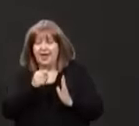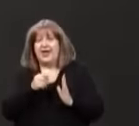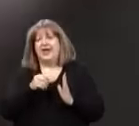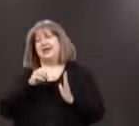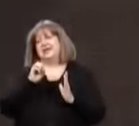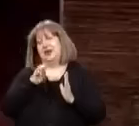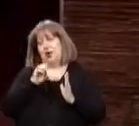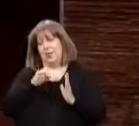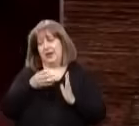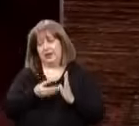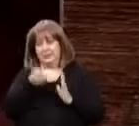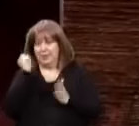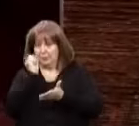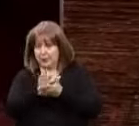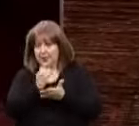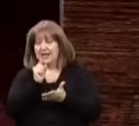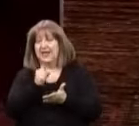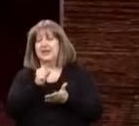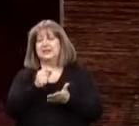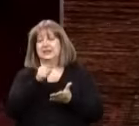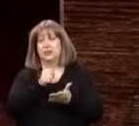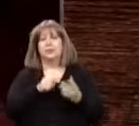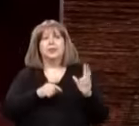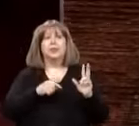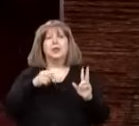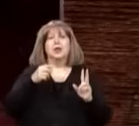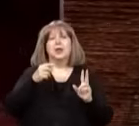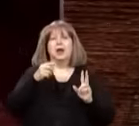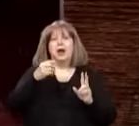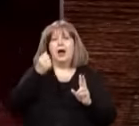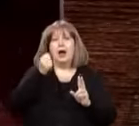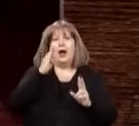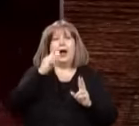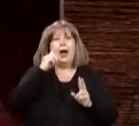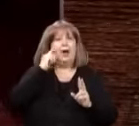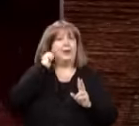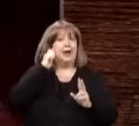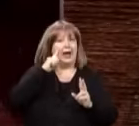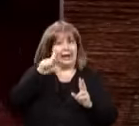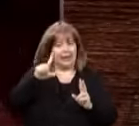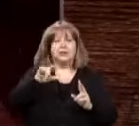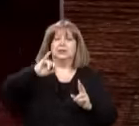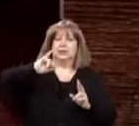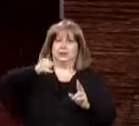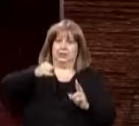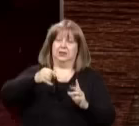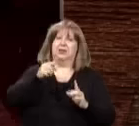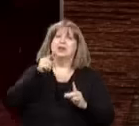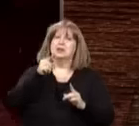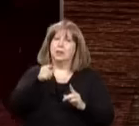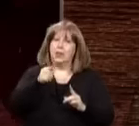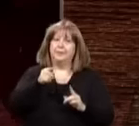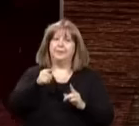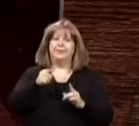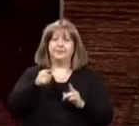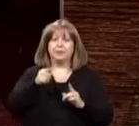madre de Lucio Dupuy, que es autora material del homicidio calificado por ensañamiento, alevosía y por abuso